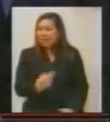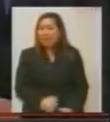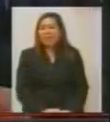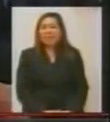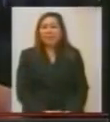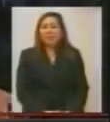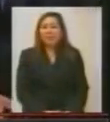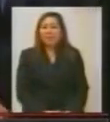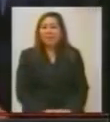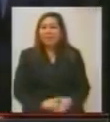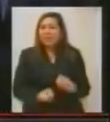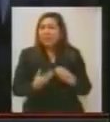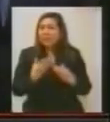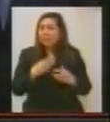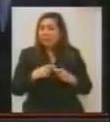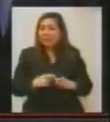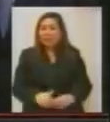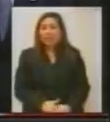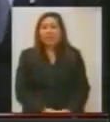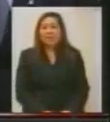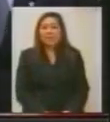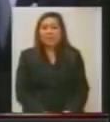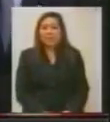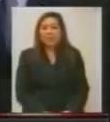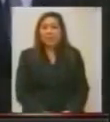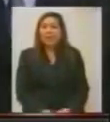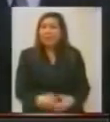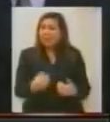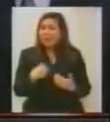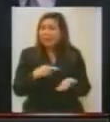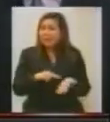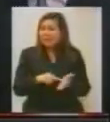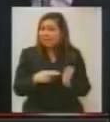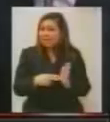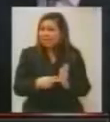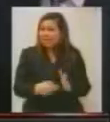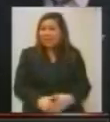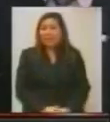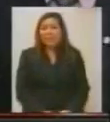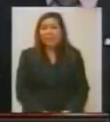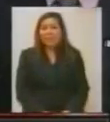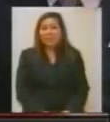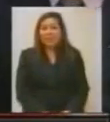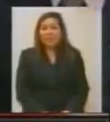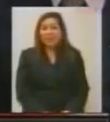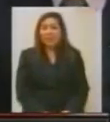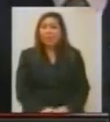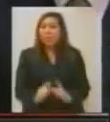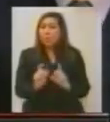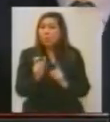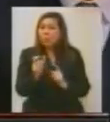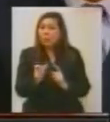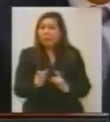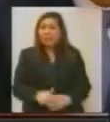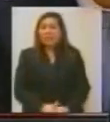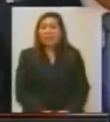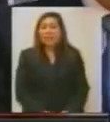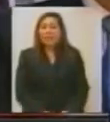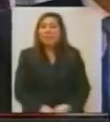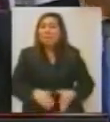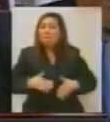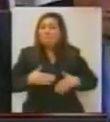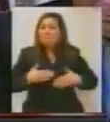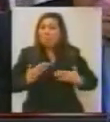de vicepresidente a la República? ¿Sabemos lo que eso significa? ¿Un congresista